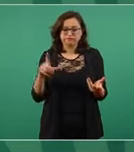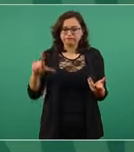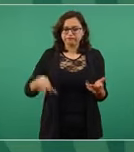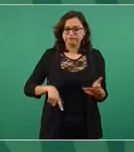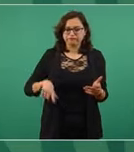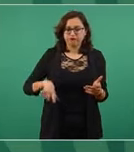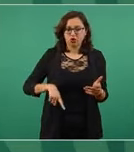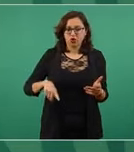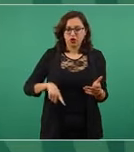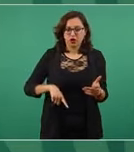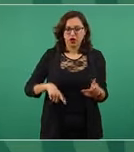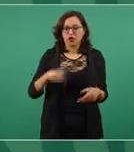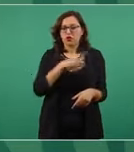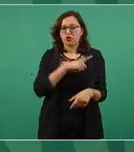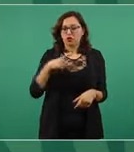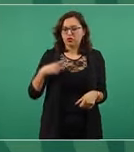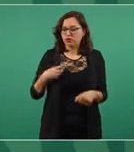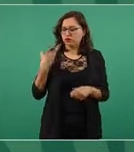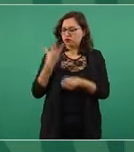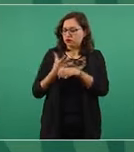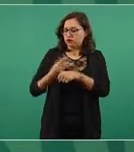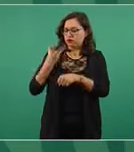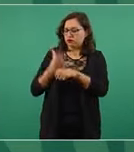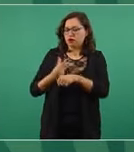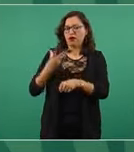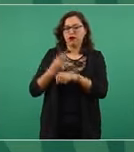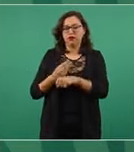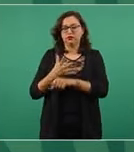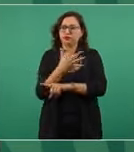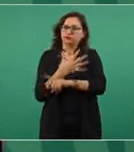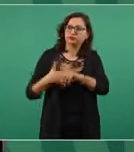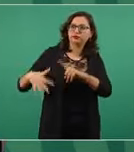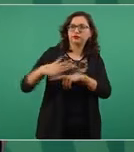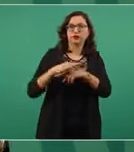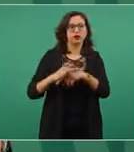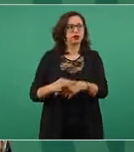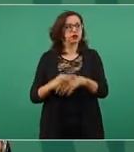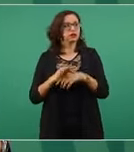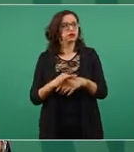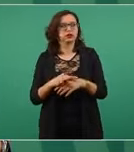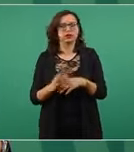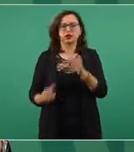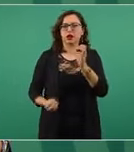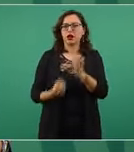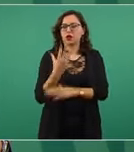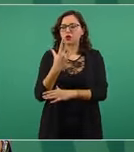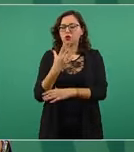gobierno a la nueva realidad y a las nuevas políticas.